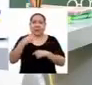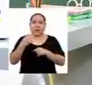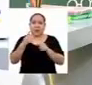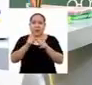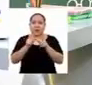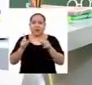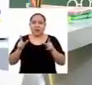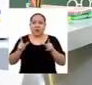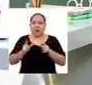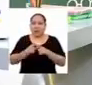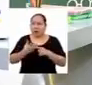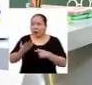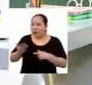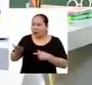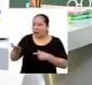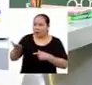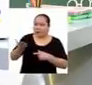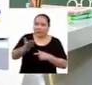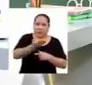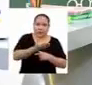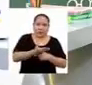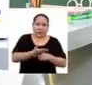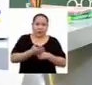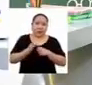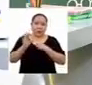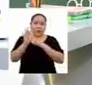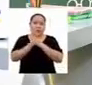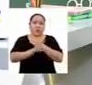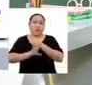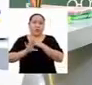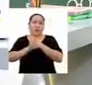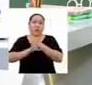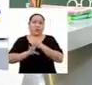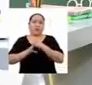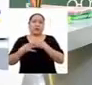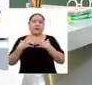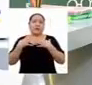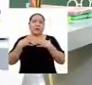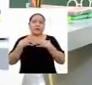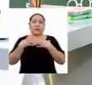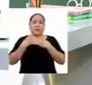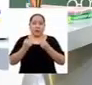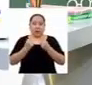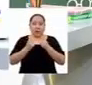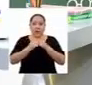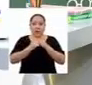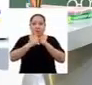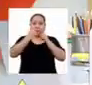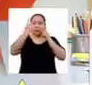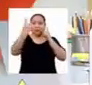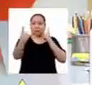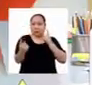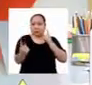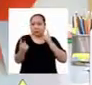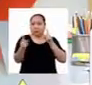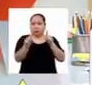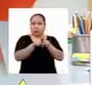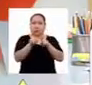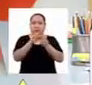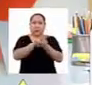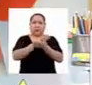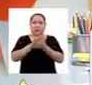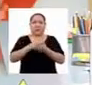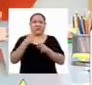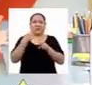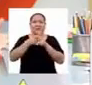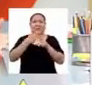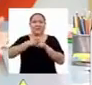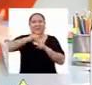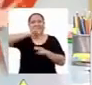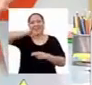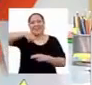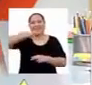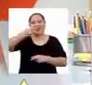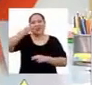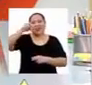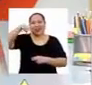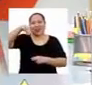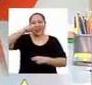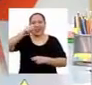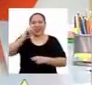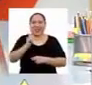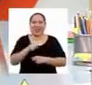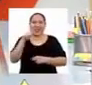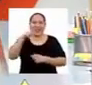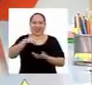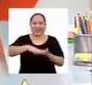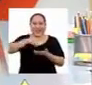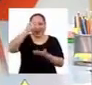garanticen todas las medidas de sana distancia e higiene. Soy Jonathan Hernández y esto es